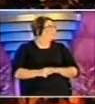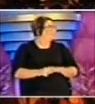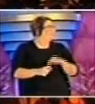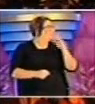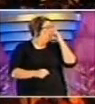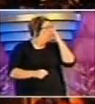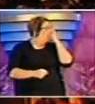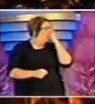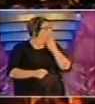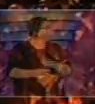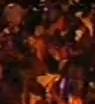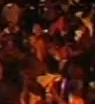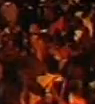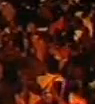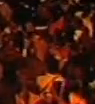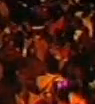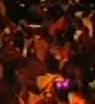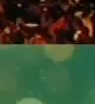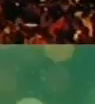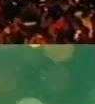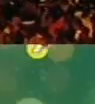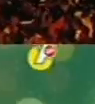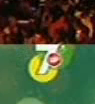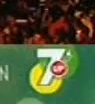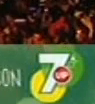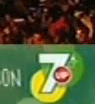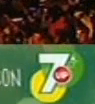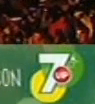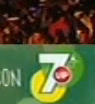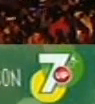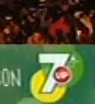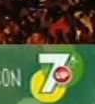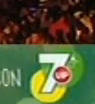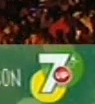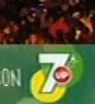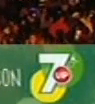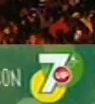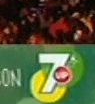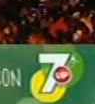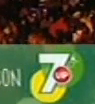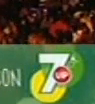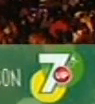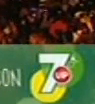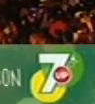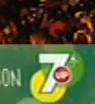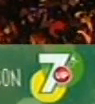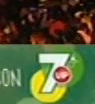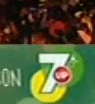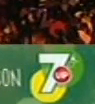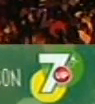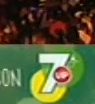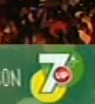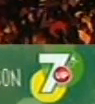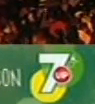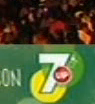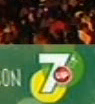quiere ganar. Las murgas cuando están en la final, ¿estarán ahí de público o estarán en casa viendo? Seguramente están en público y apoyando a cada una de las